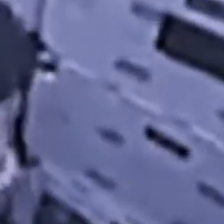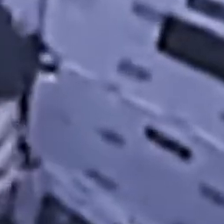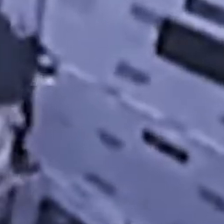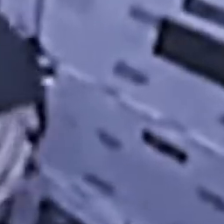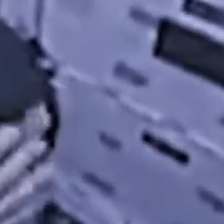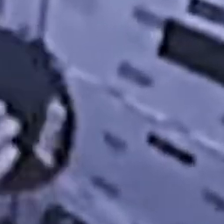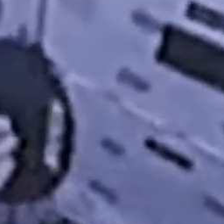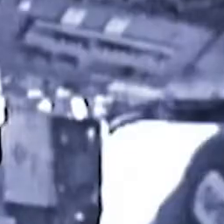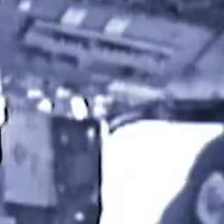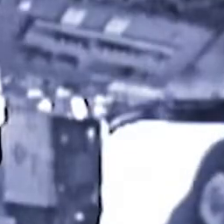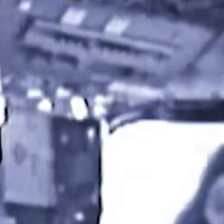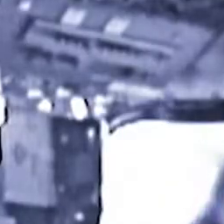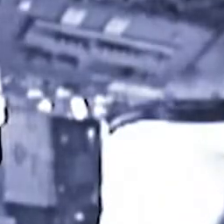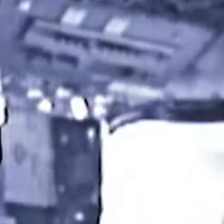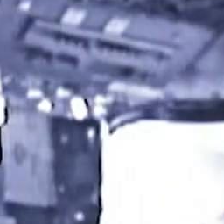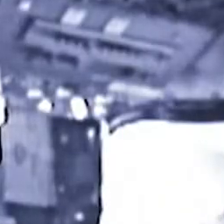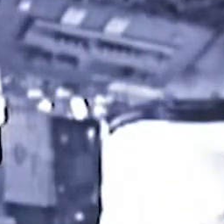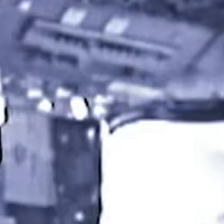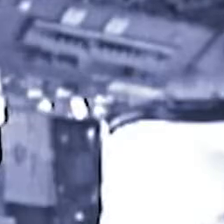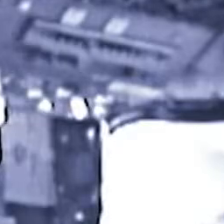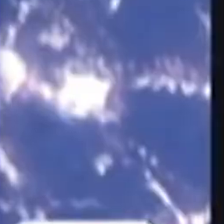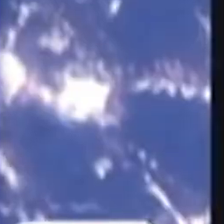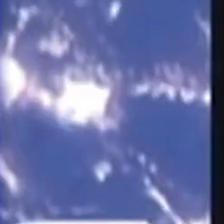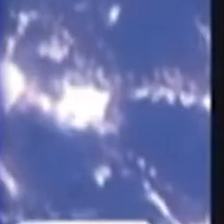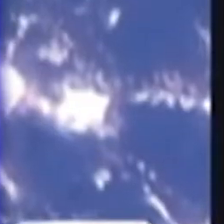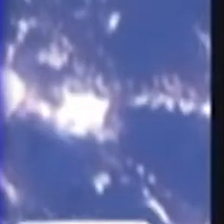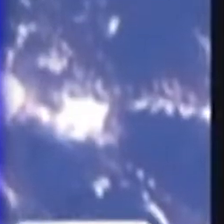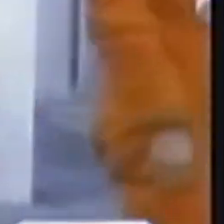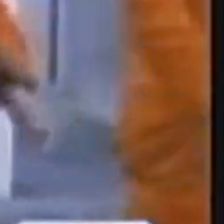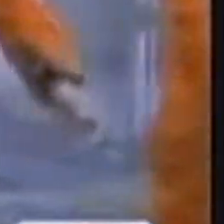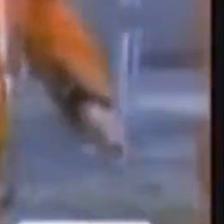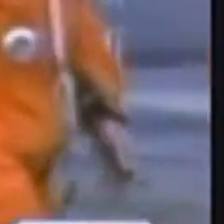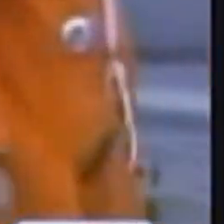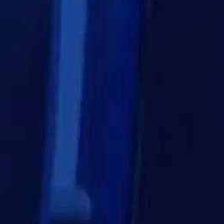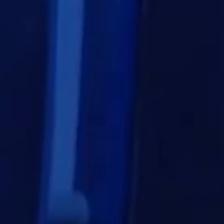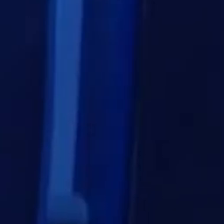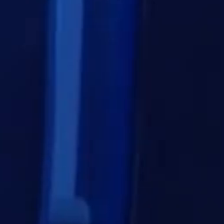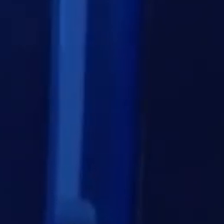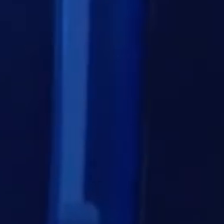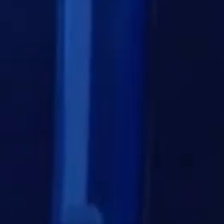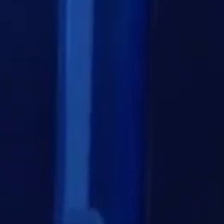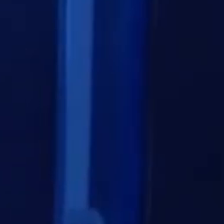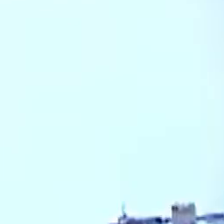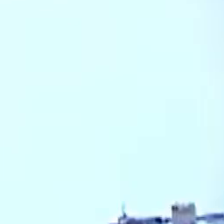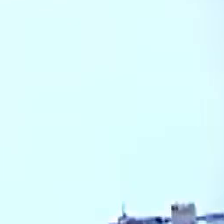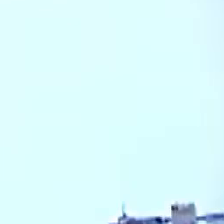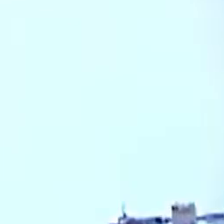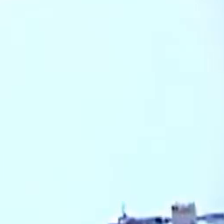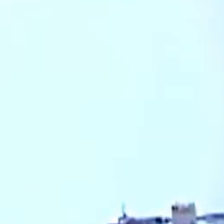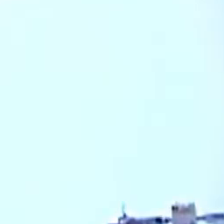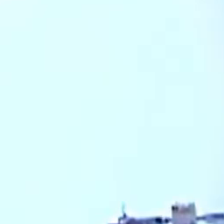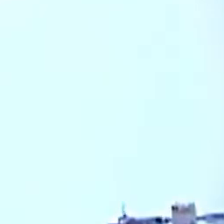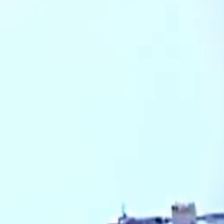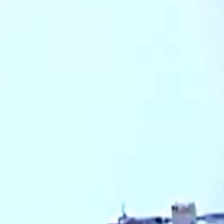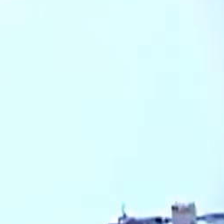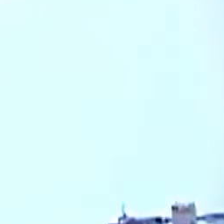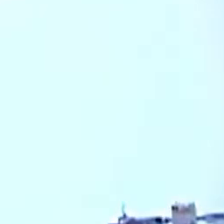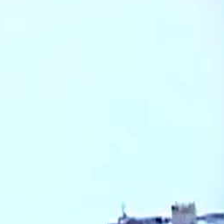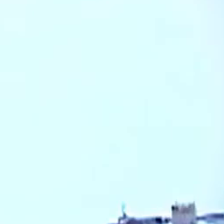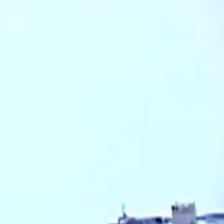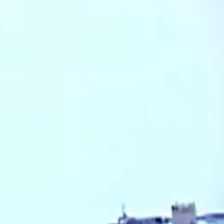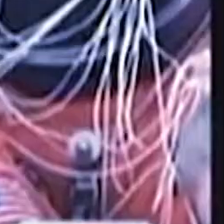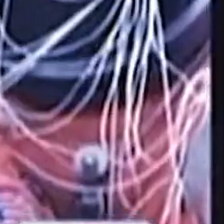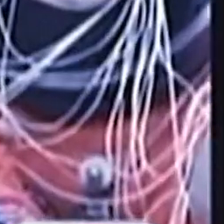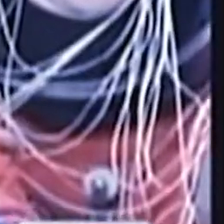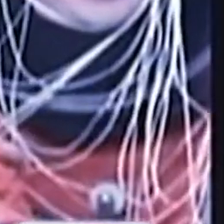logró. Franklin Chang, la biografía. Yo no estoy aquí por mí mismo, estoy aquí porque mucha